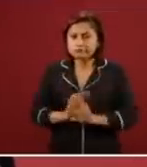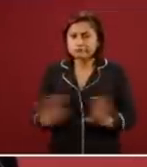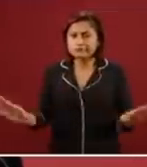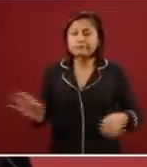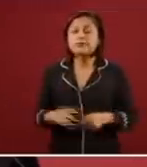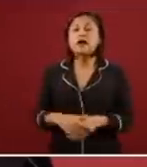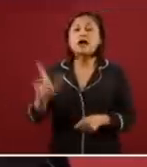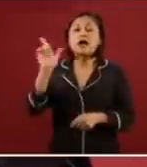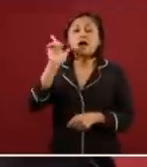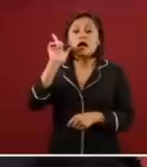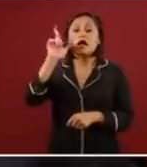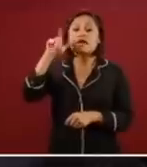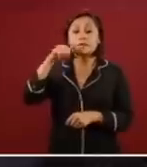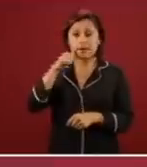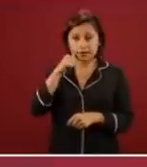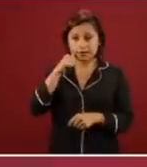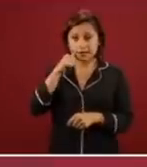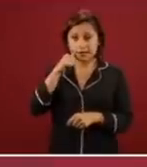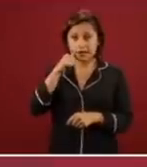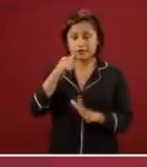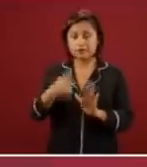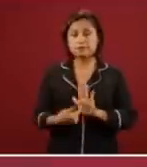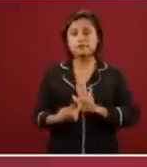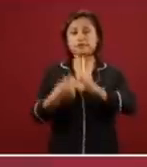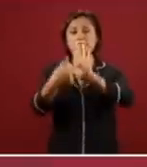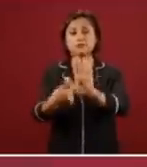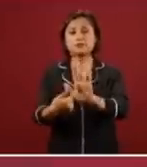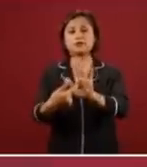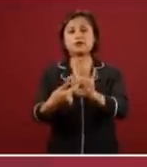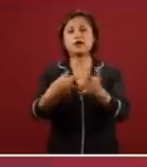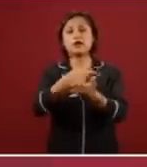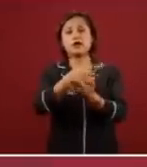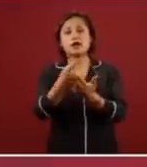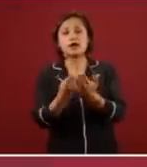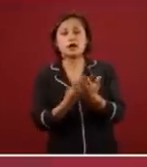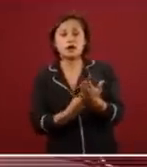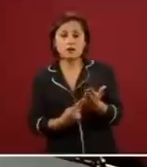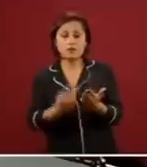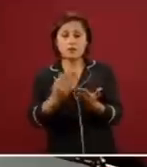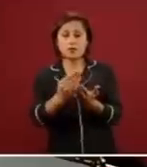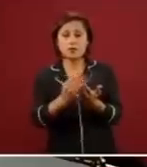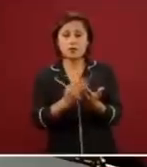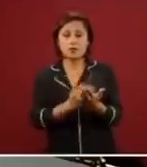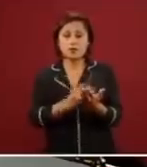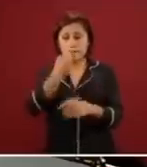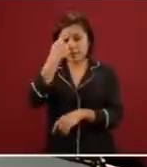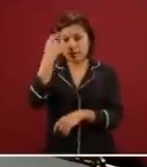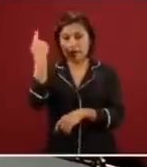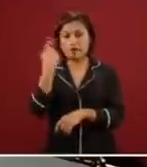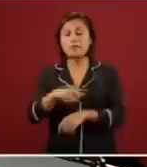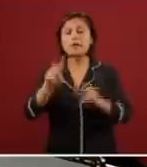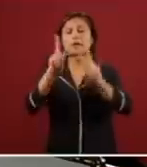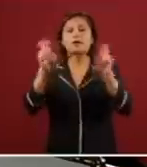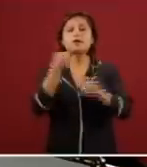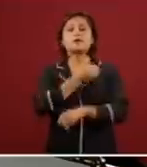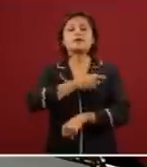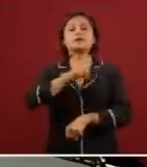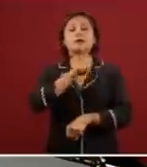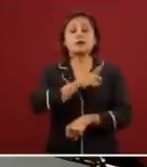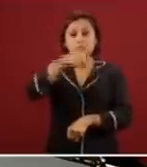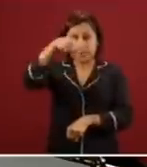se va a presentar el plan de salud aquí con ustedes y se va a